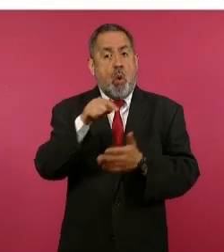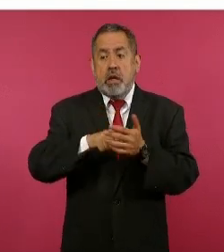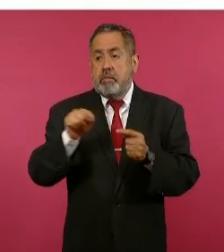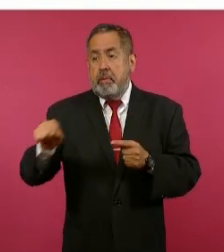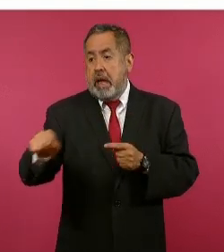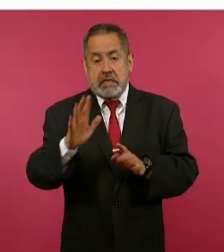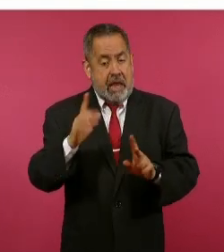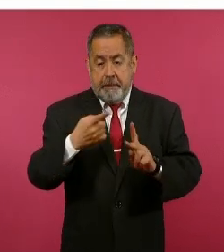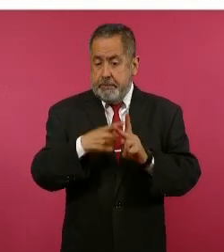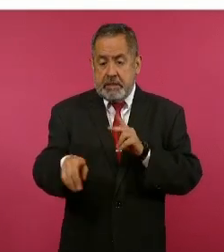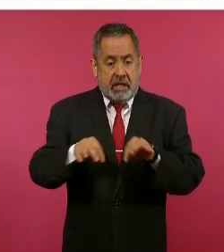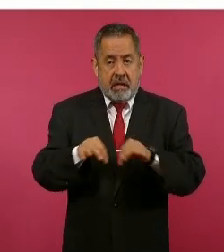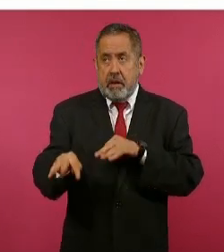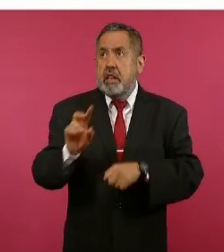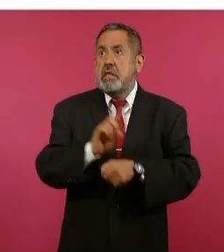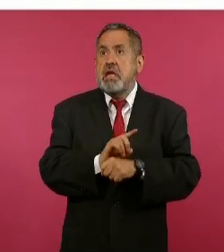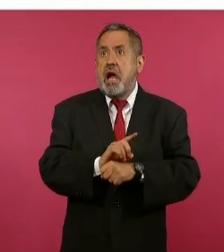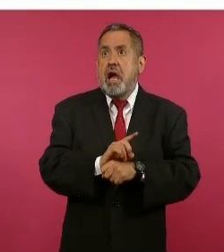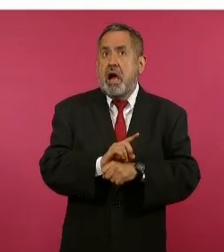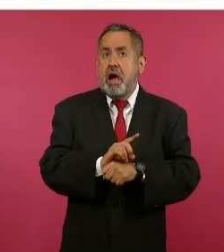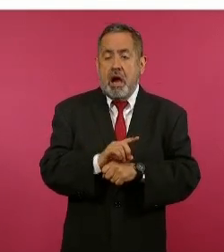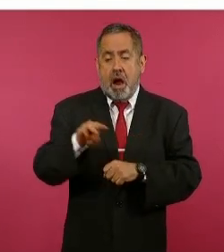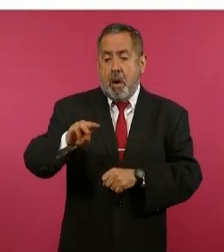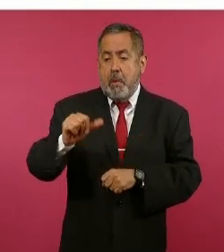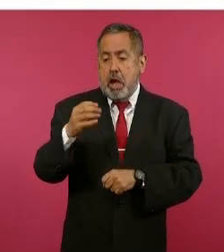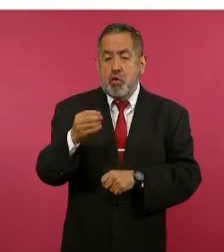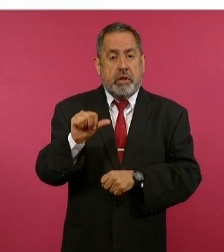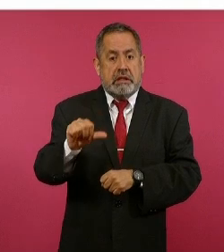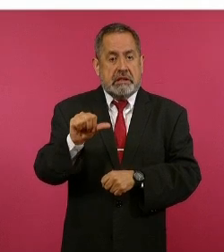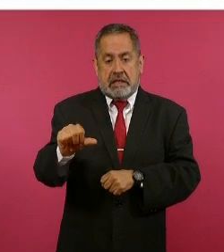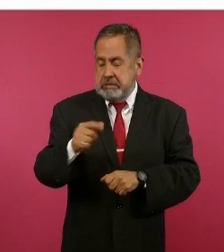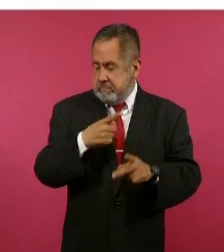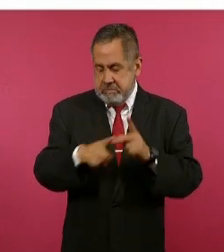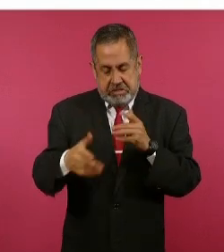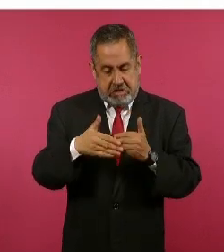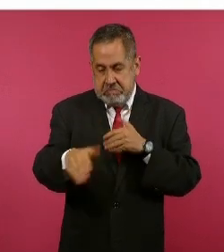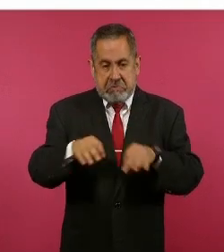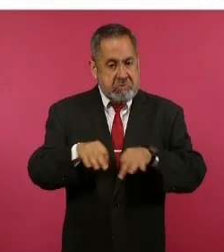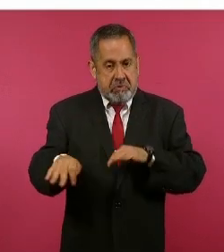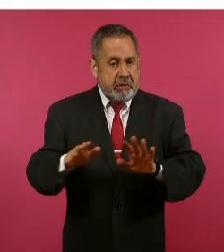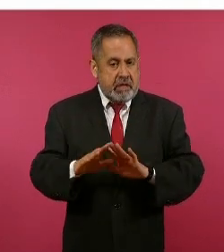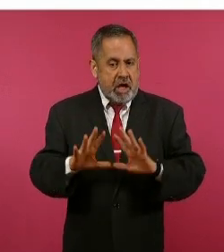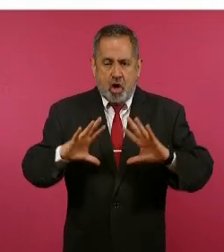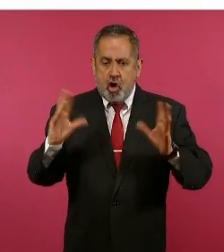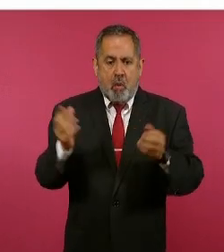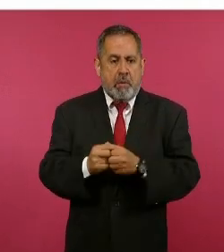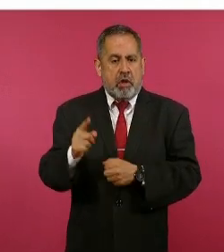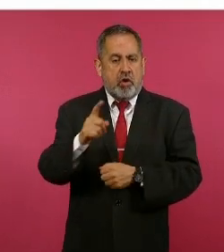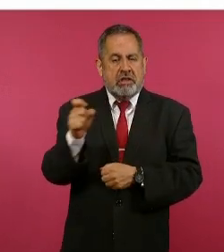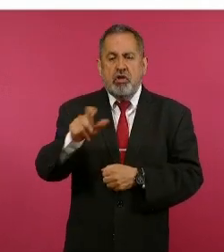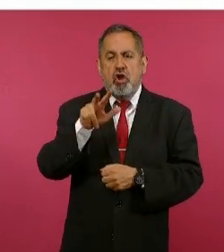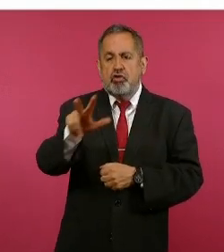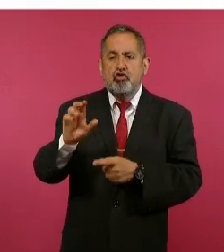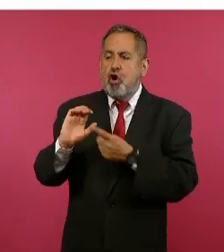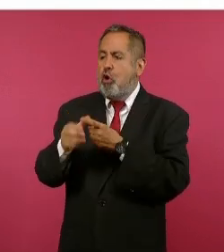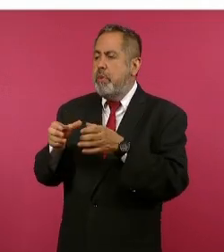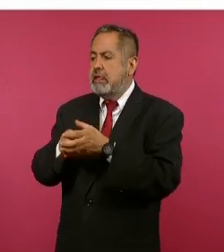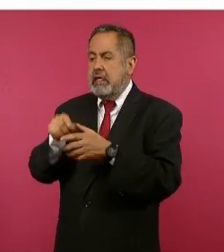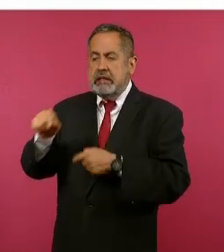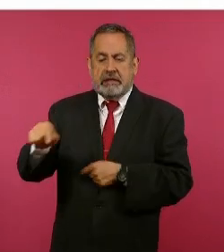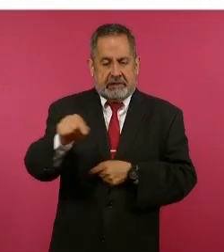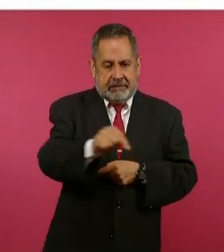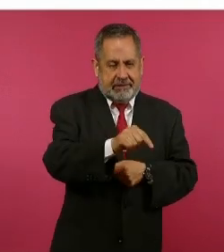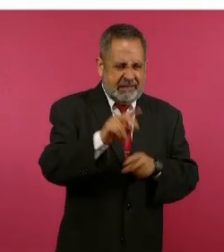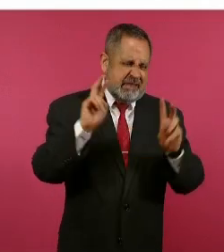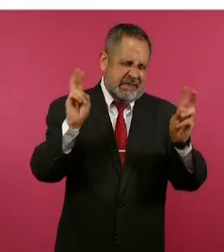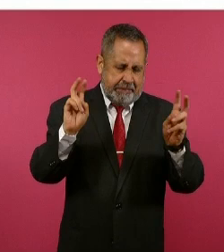de salud a partir del 16 de mayo y tenemos ya el 100%, 118 comités de la clínica